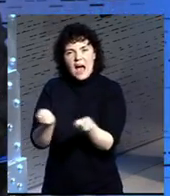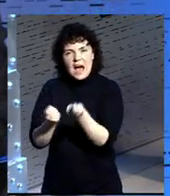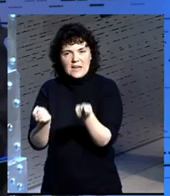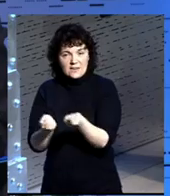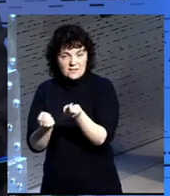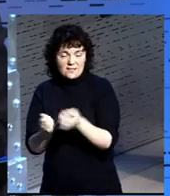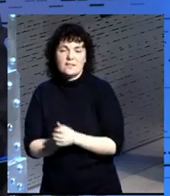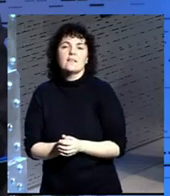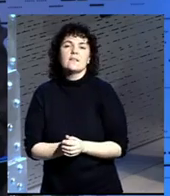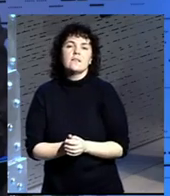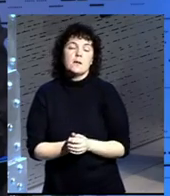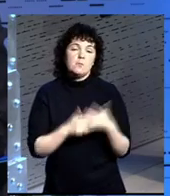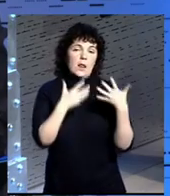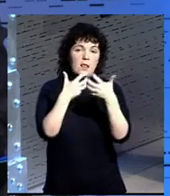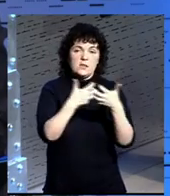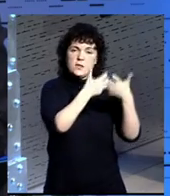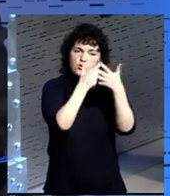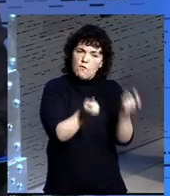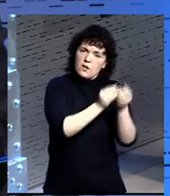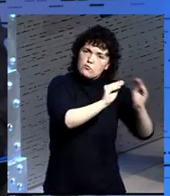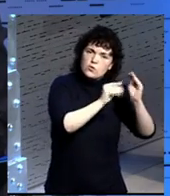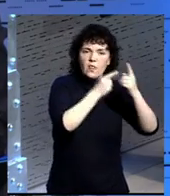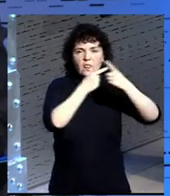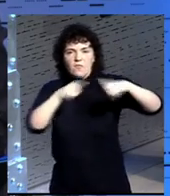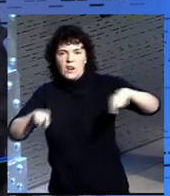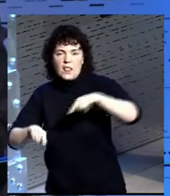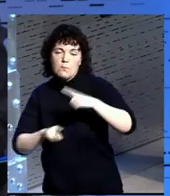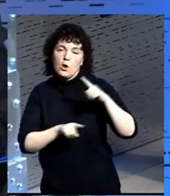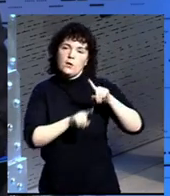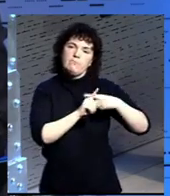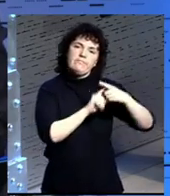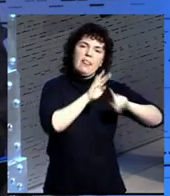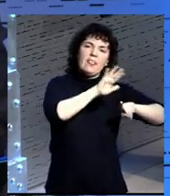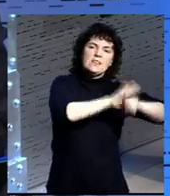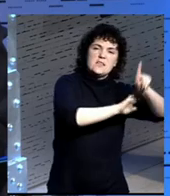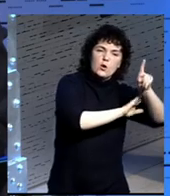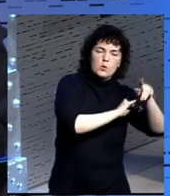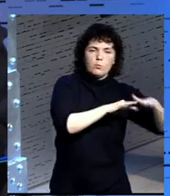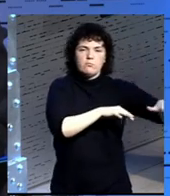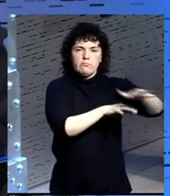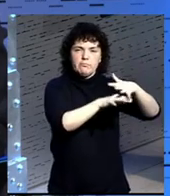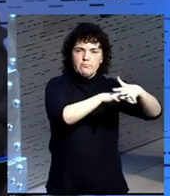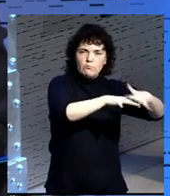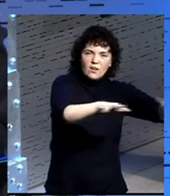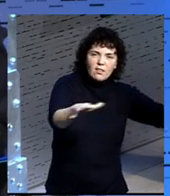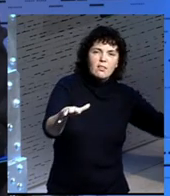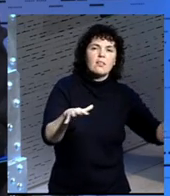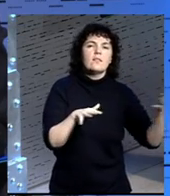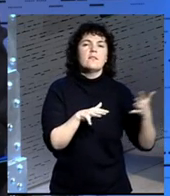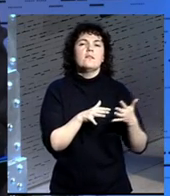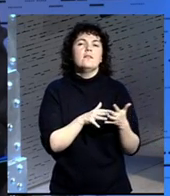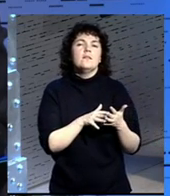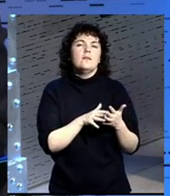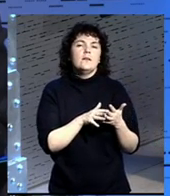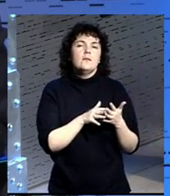incumbentes, que en Estados Unidos es distinta en su nivel de desarrollo y en su nivel de extensión a lo